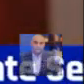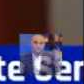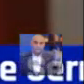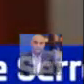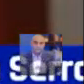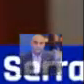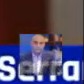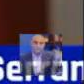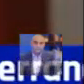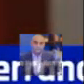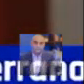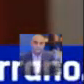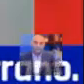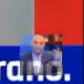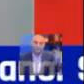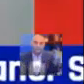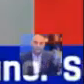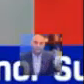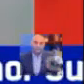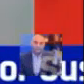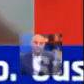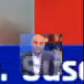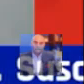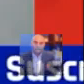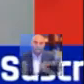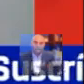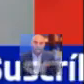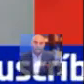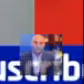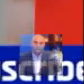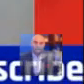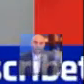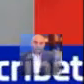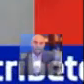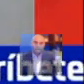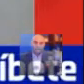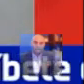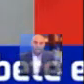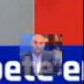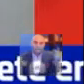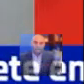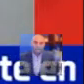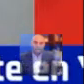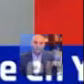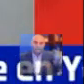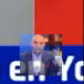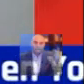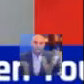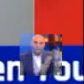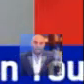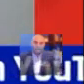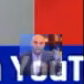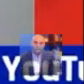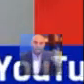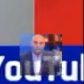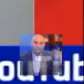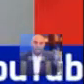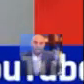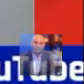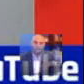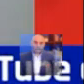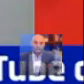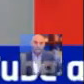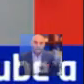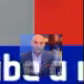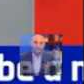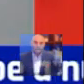sociedad mexicana ya, no solo en ese momento, sino antes, había tomado conciencia de que era urgente cambiar de